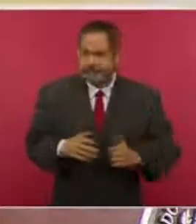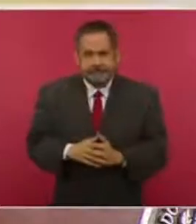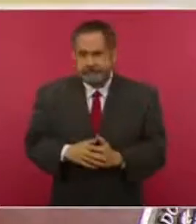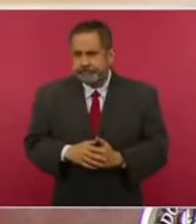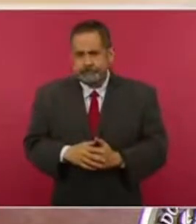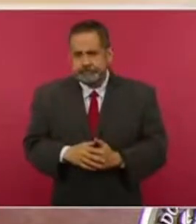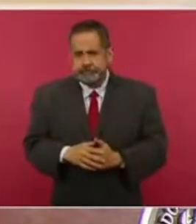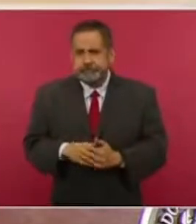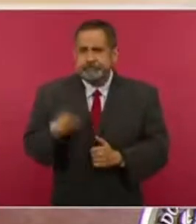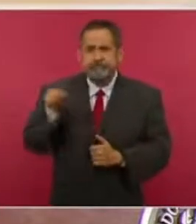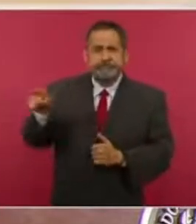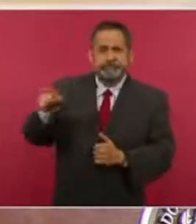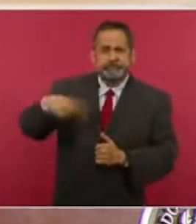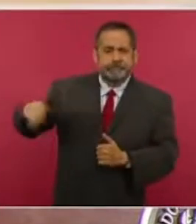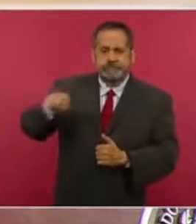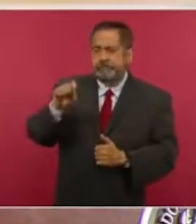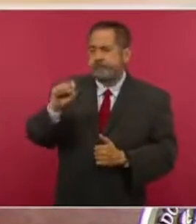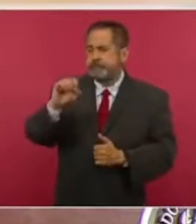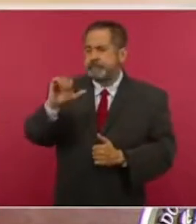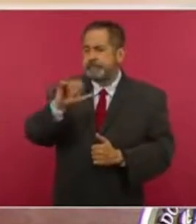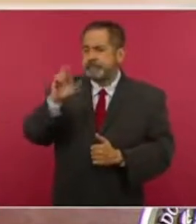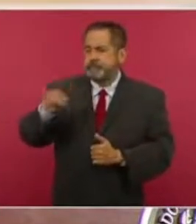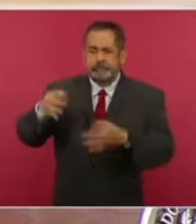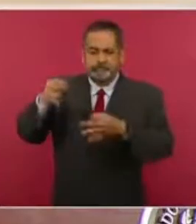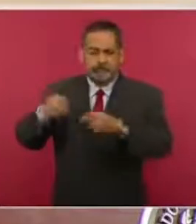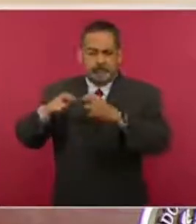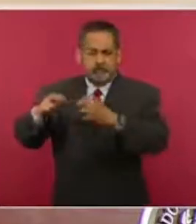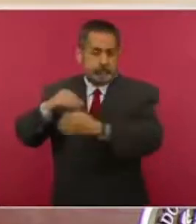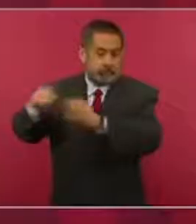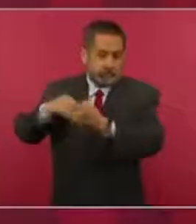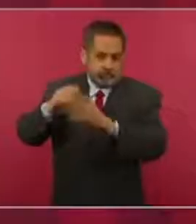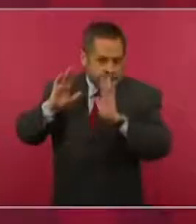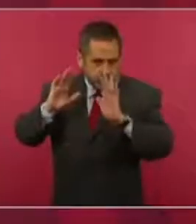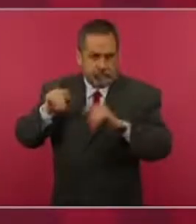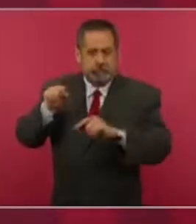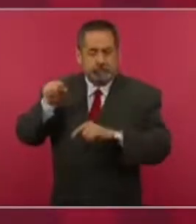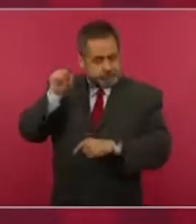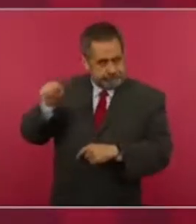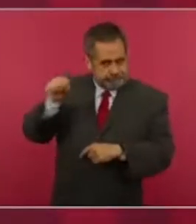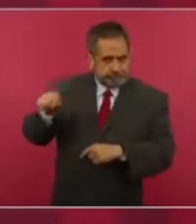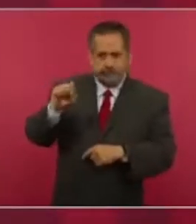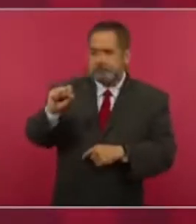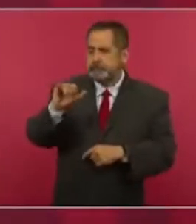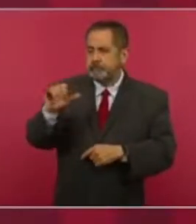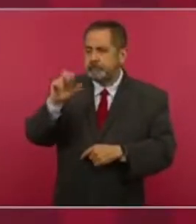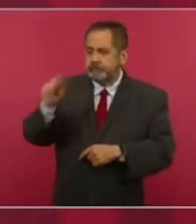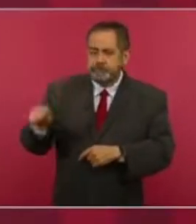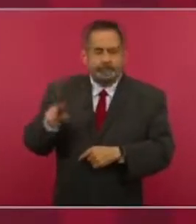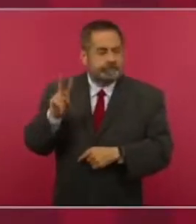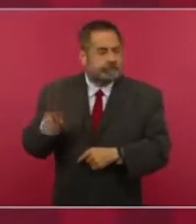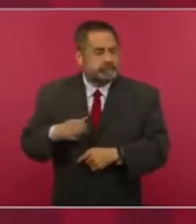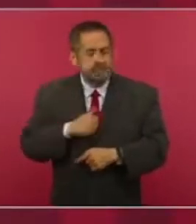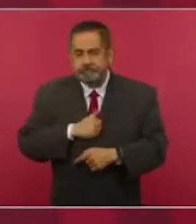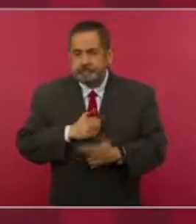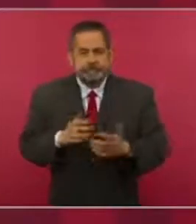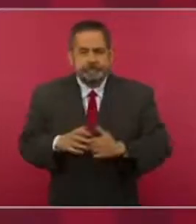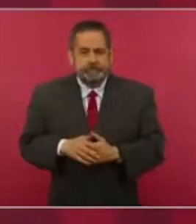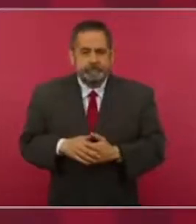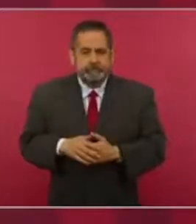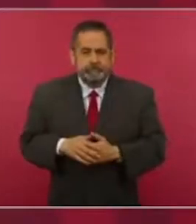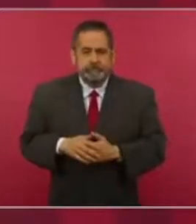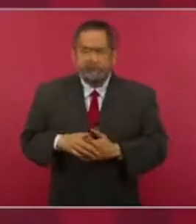los ministros de la Corte, no sé si todos, porque hay